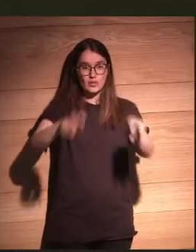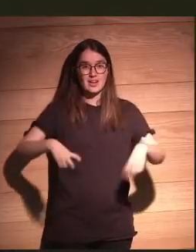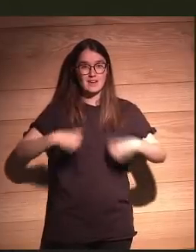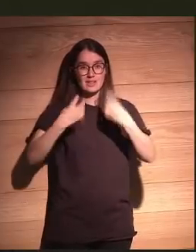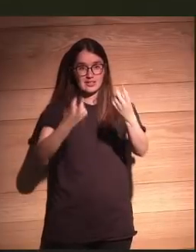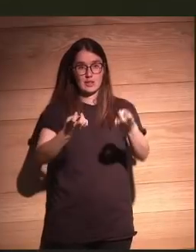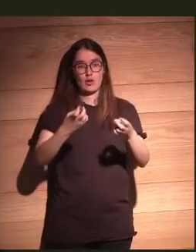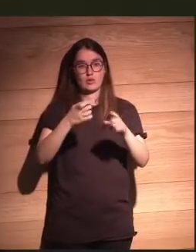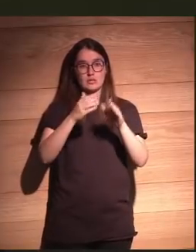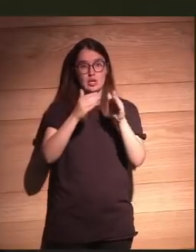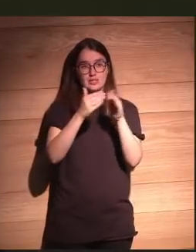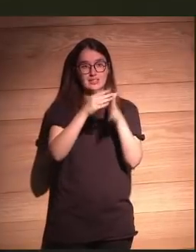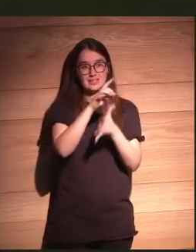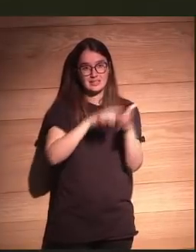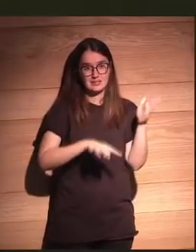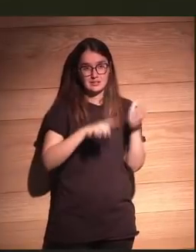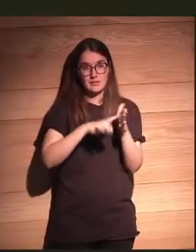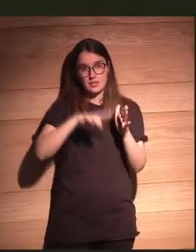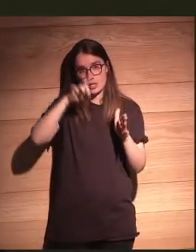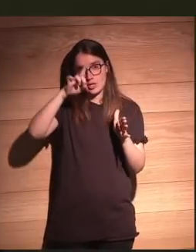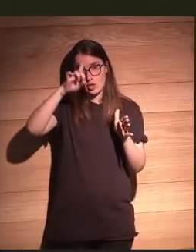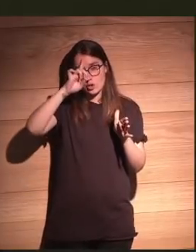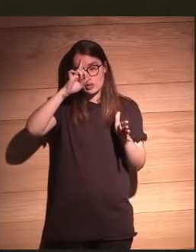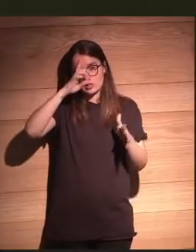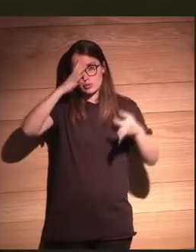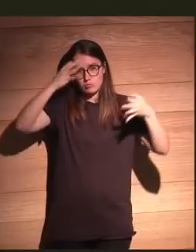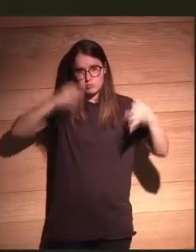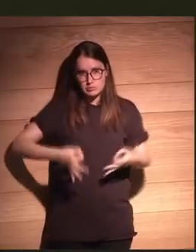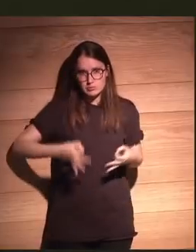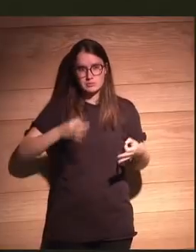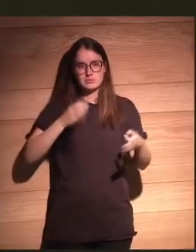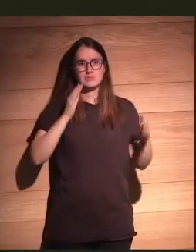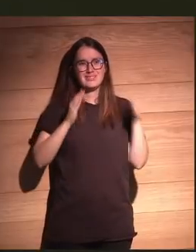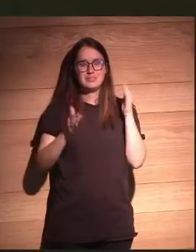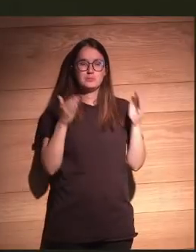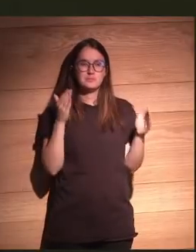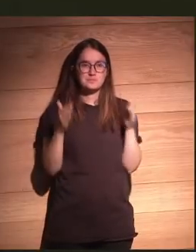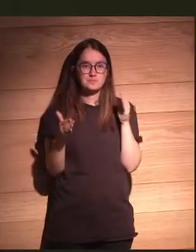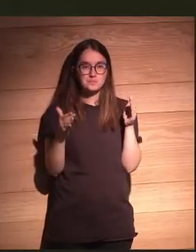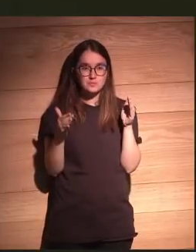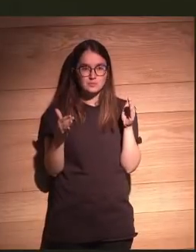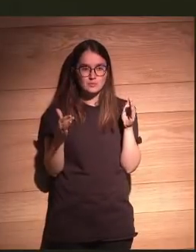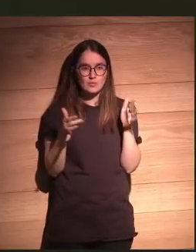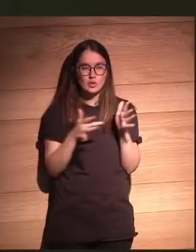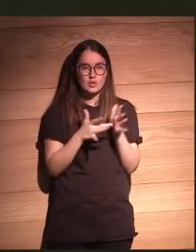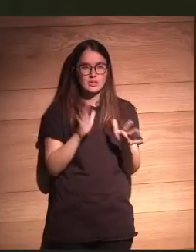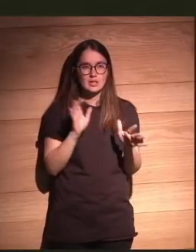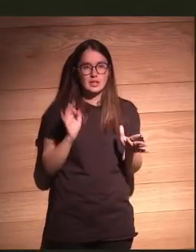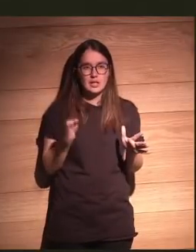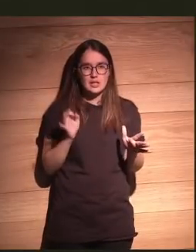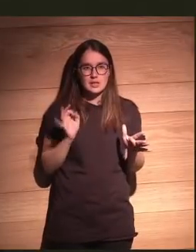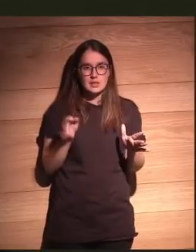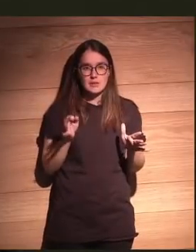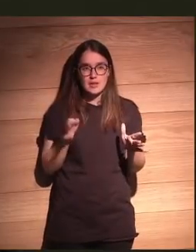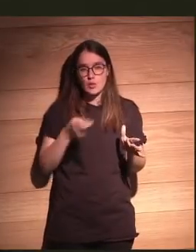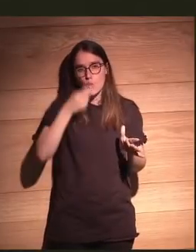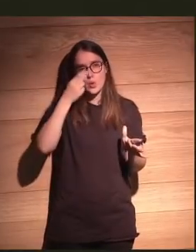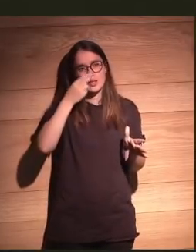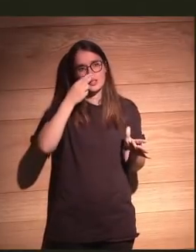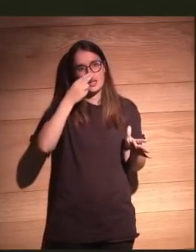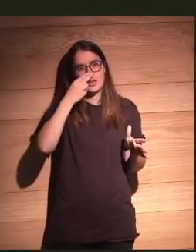ese parque. Y no sé si estoy tan convencida de que en esos momentos hubiera de verdad un interés